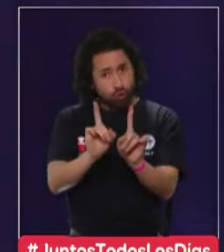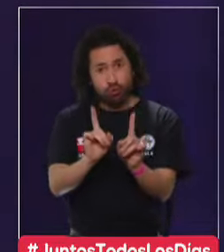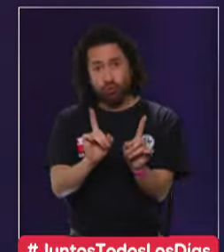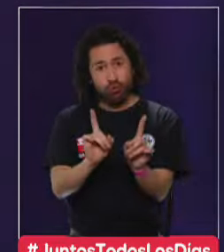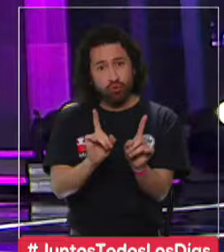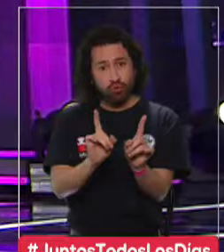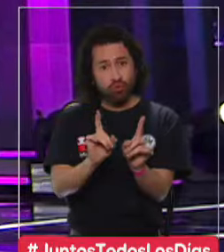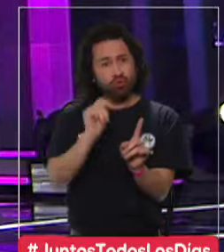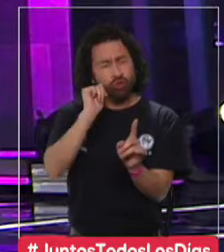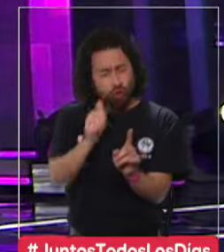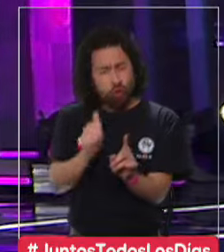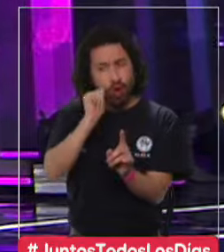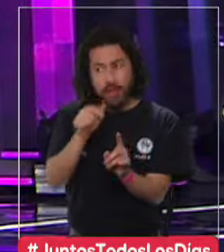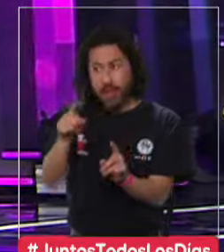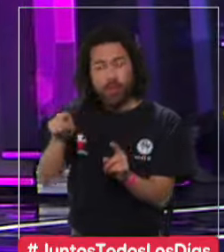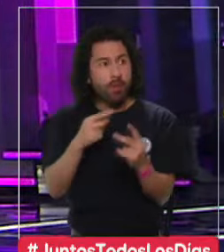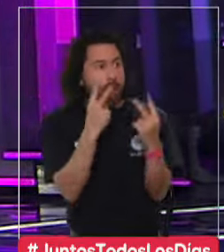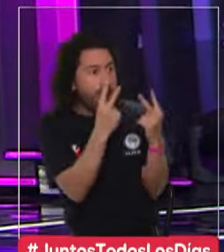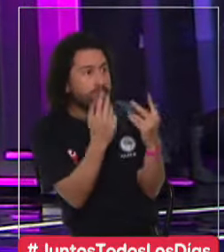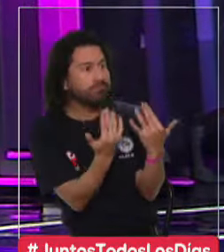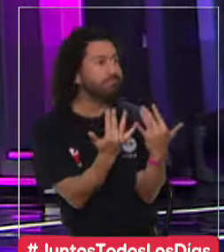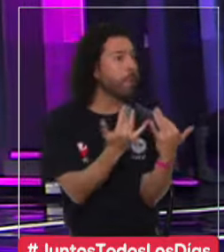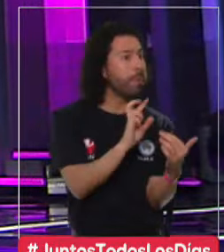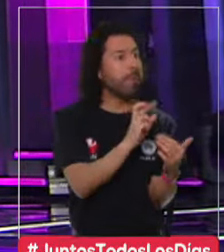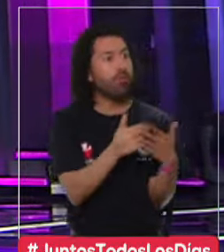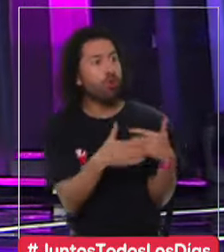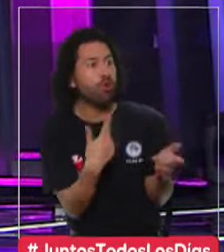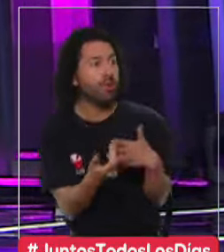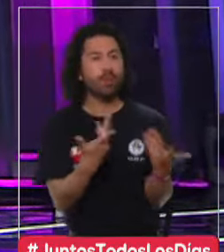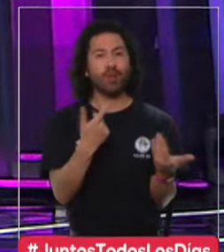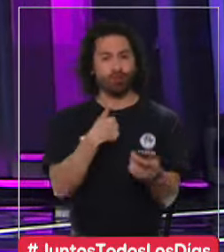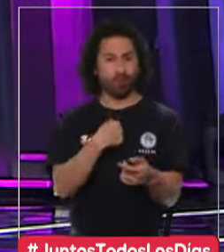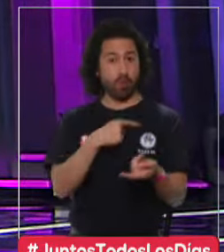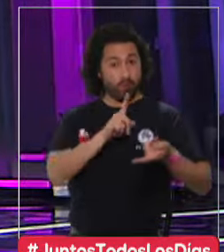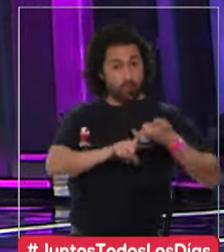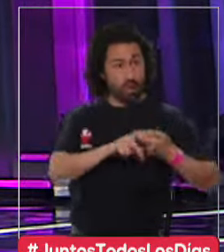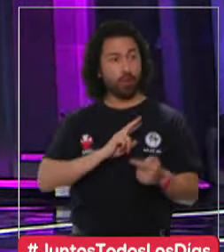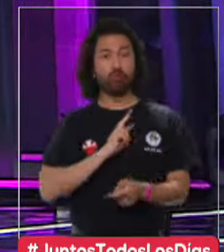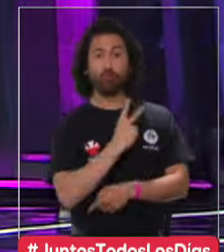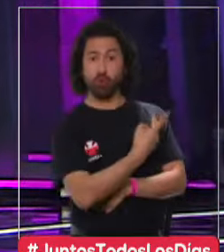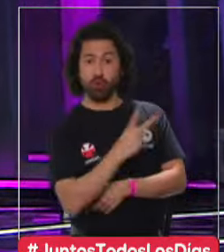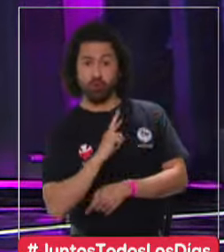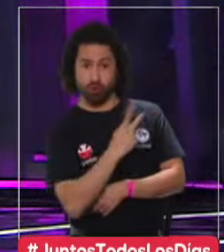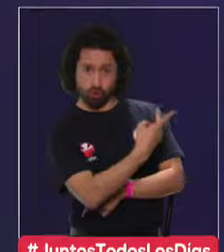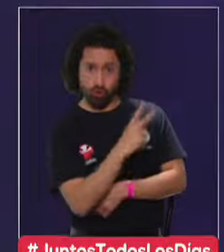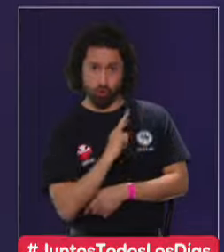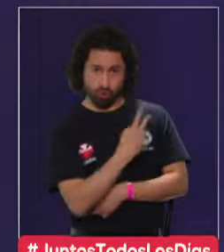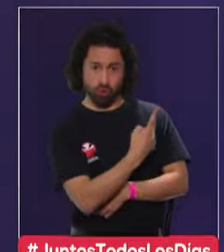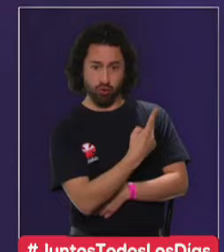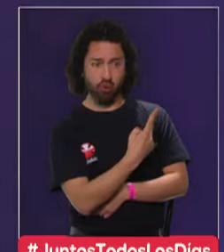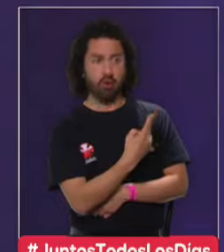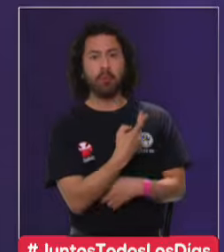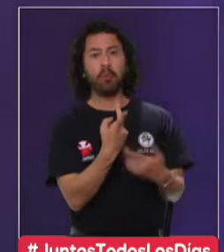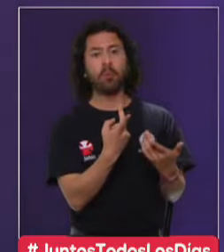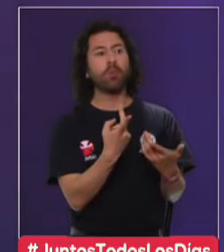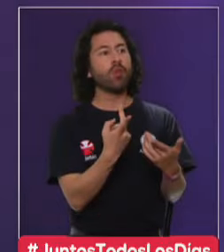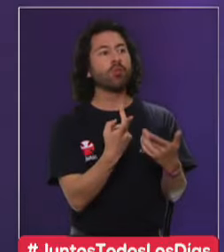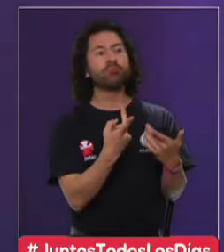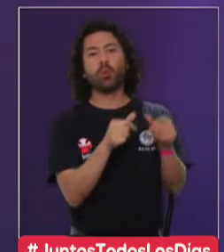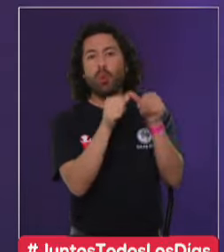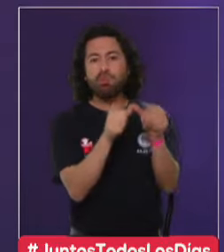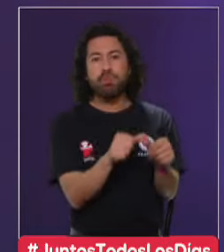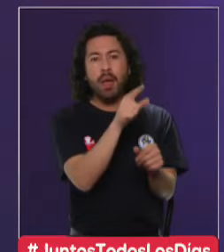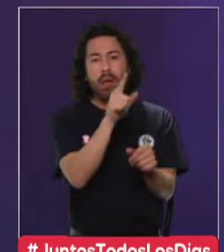estaban ansiosos que yo llegara porque nos turnamos con mi señora el tiempo que estuvo hospitalizada Martina